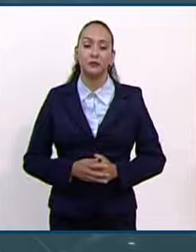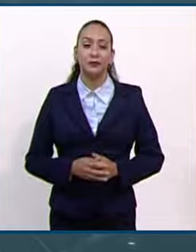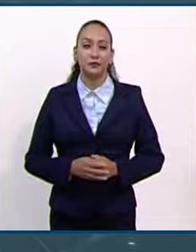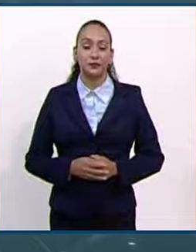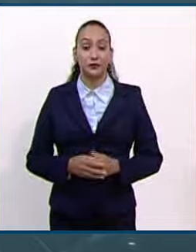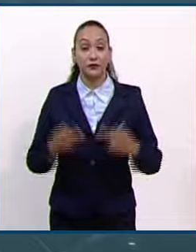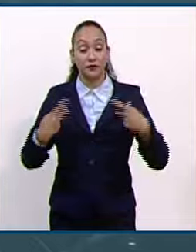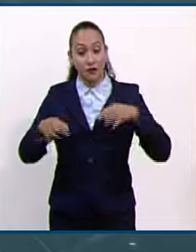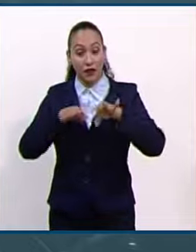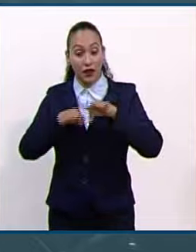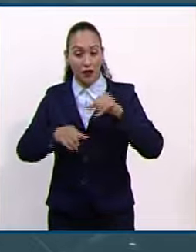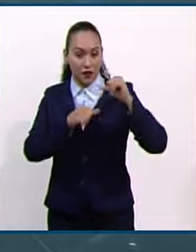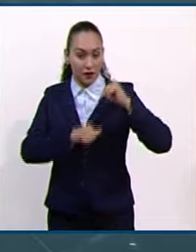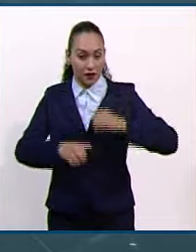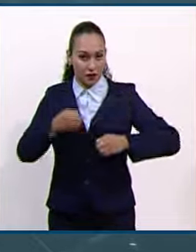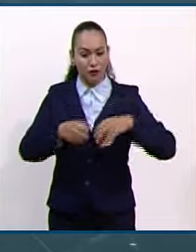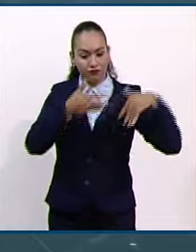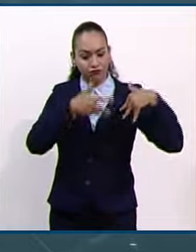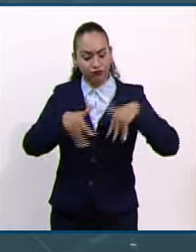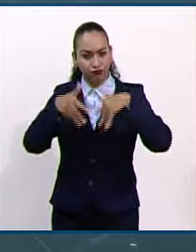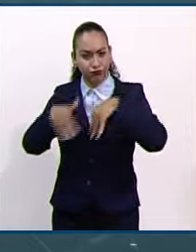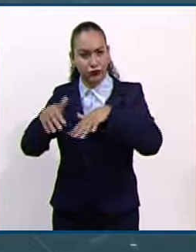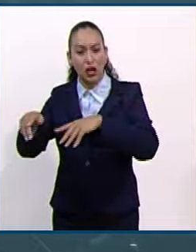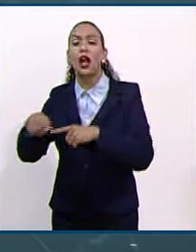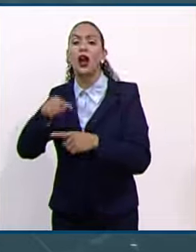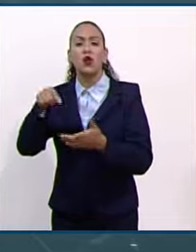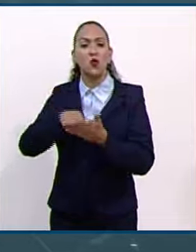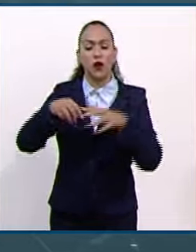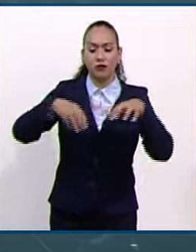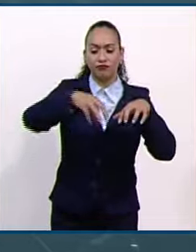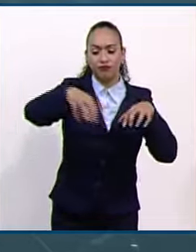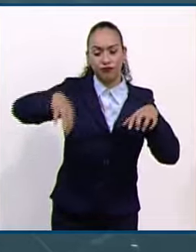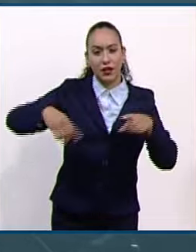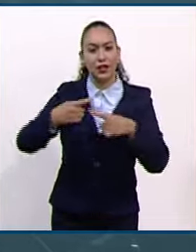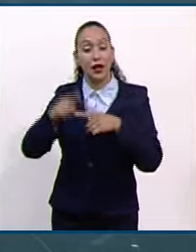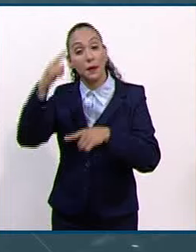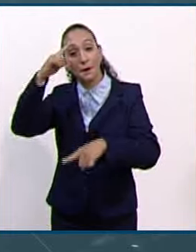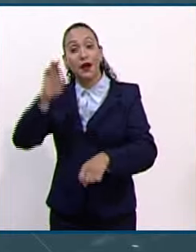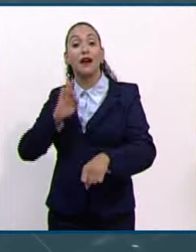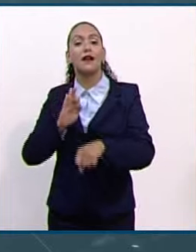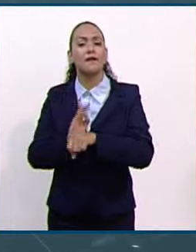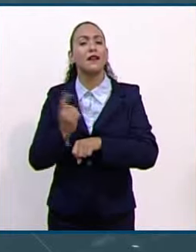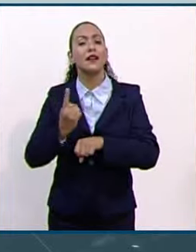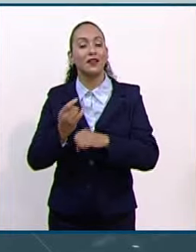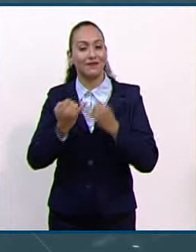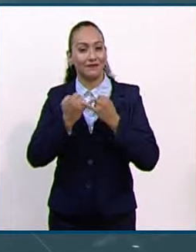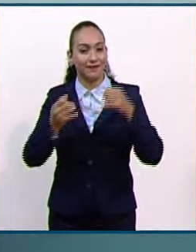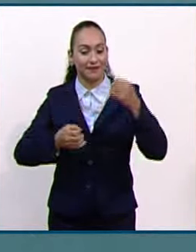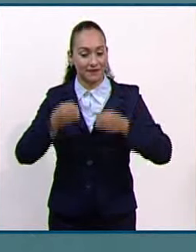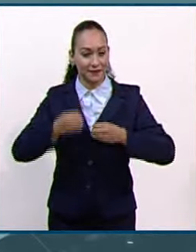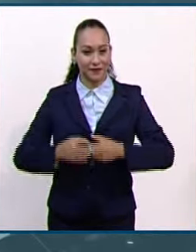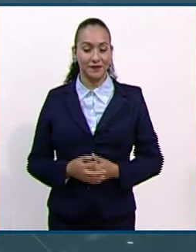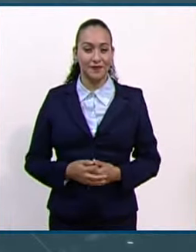Trabajadores del Poder Judicial Federal se manifestaron en diversas entidades en defensa de la independencia judicial.